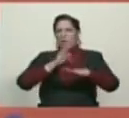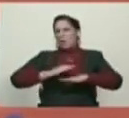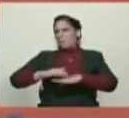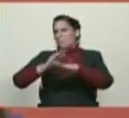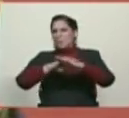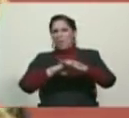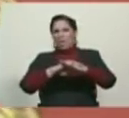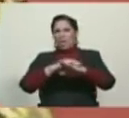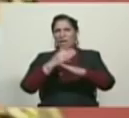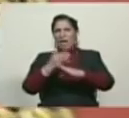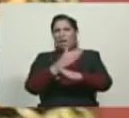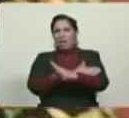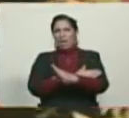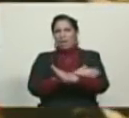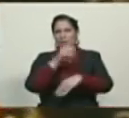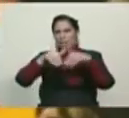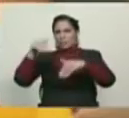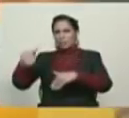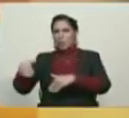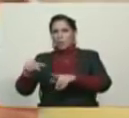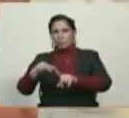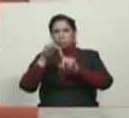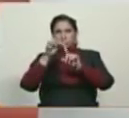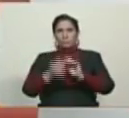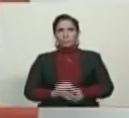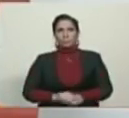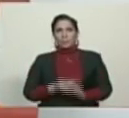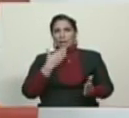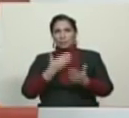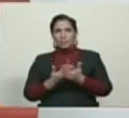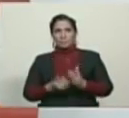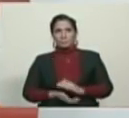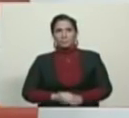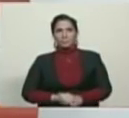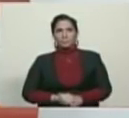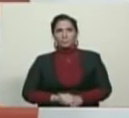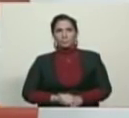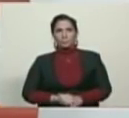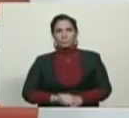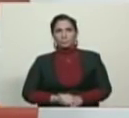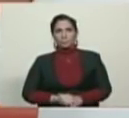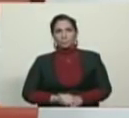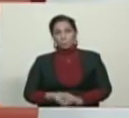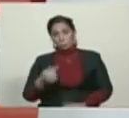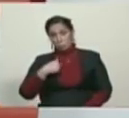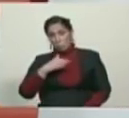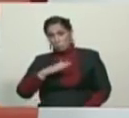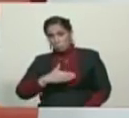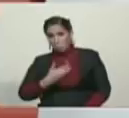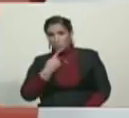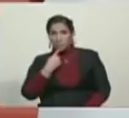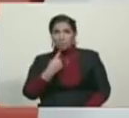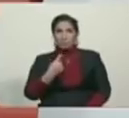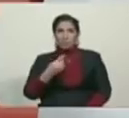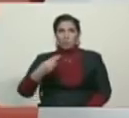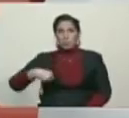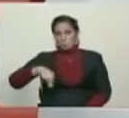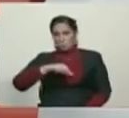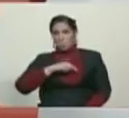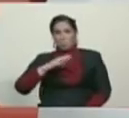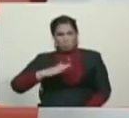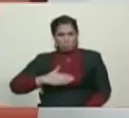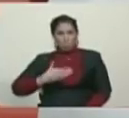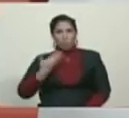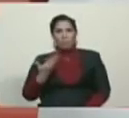las elecciones parlamentarias. Gracias. Mira, yo te puedo decir que nosotros podemos